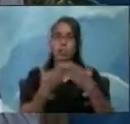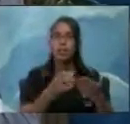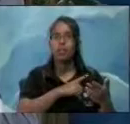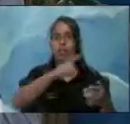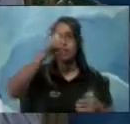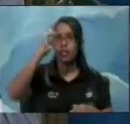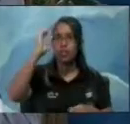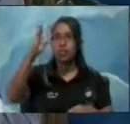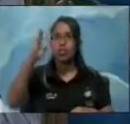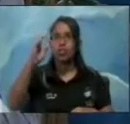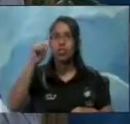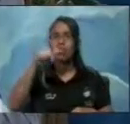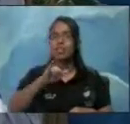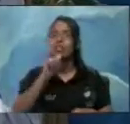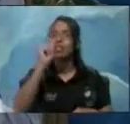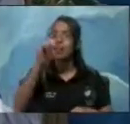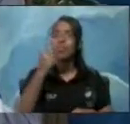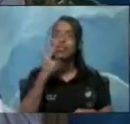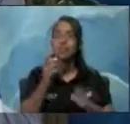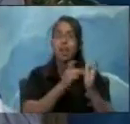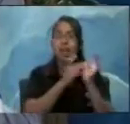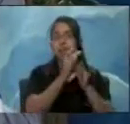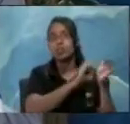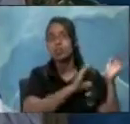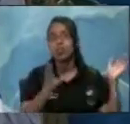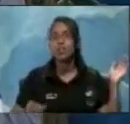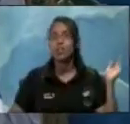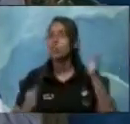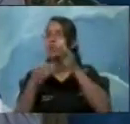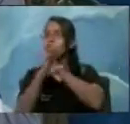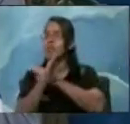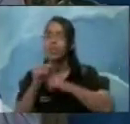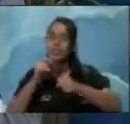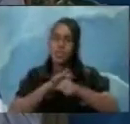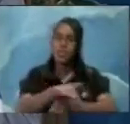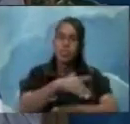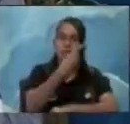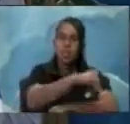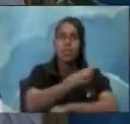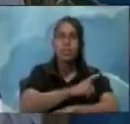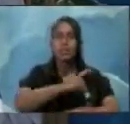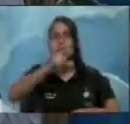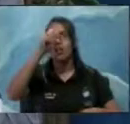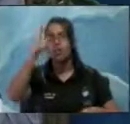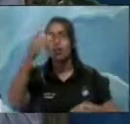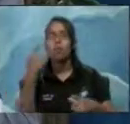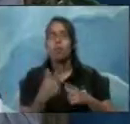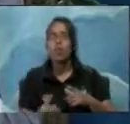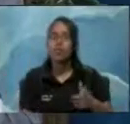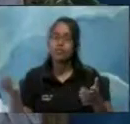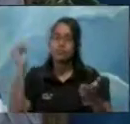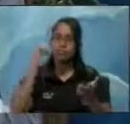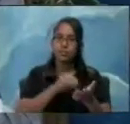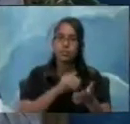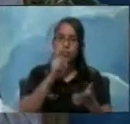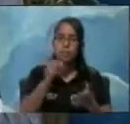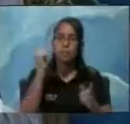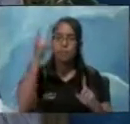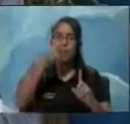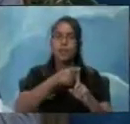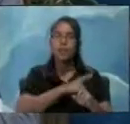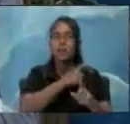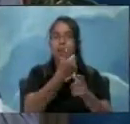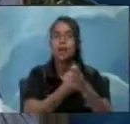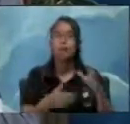señor y y a decirle Jesucristo se fue descendió a la diestra de Dios Pero ha regresado a través del